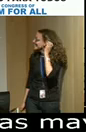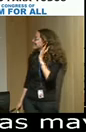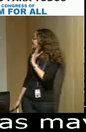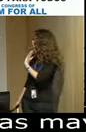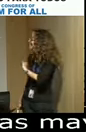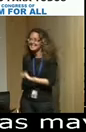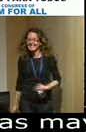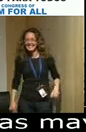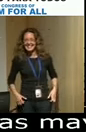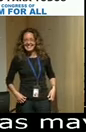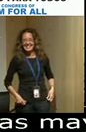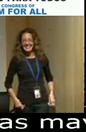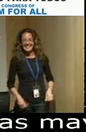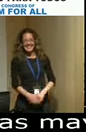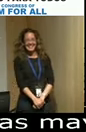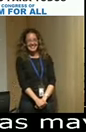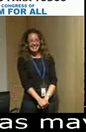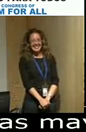Están vivos, por Dios.